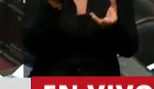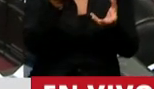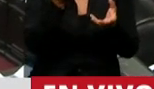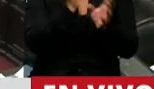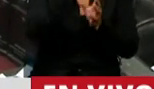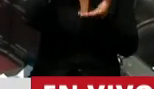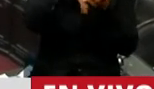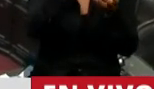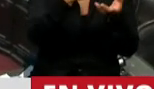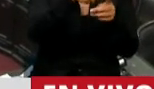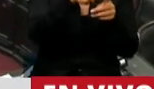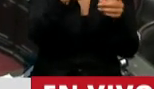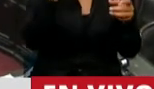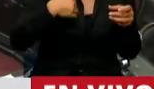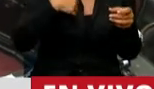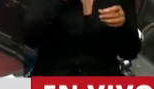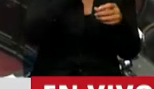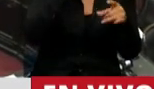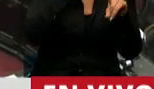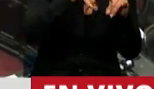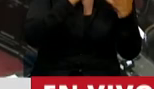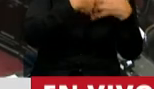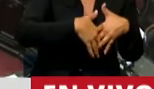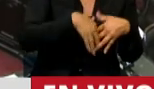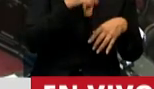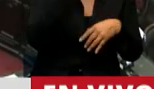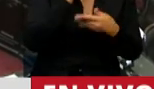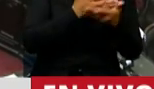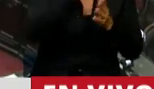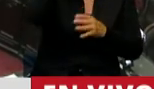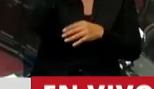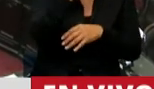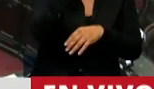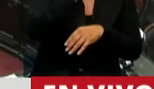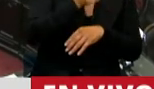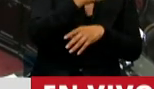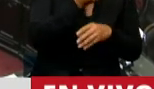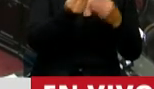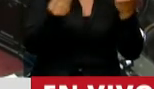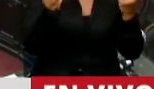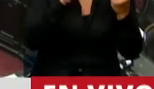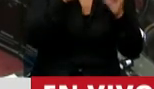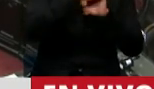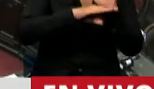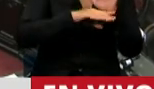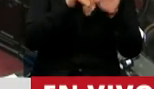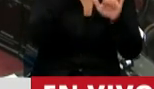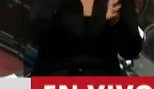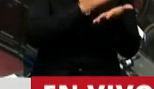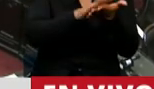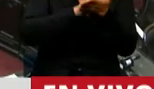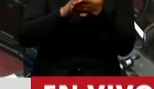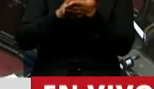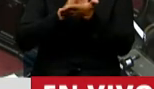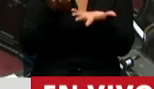Argentina del Software decía o mostraba que el 65% de los puestos de programadores habían quedado vacantes. ¿Y